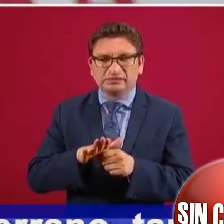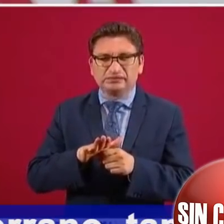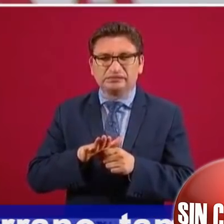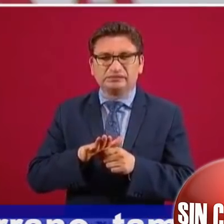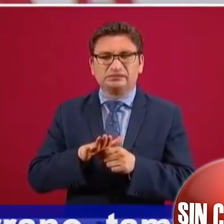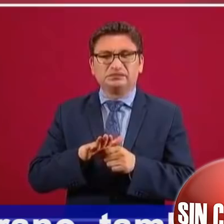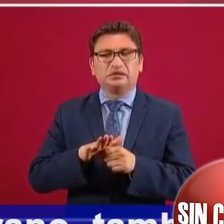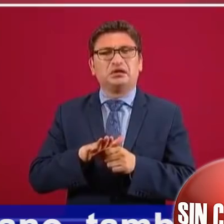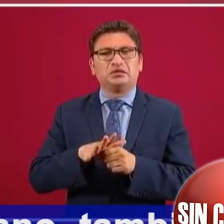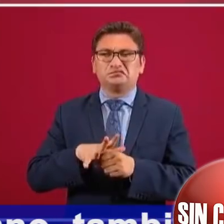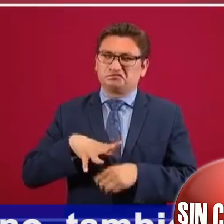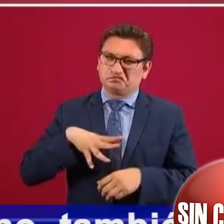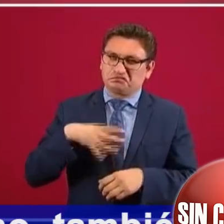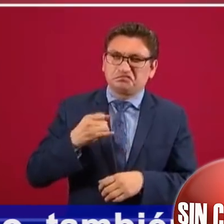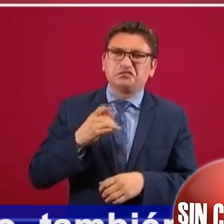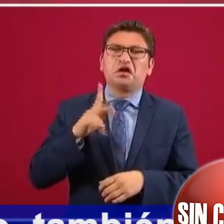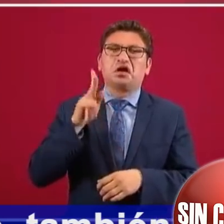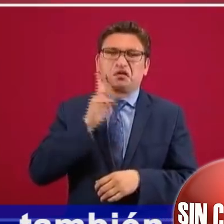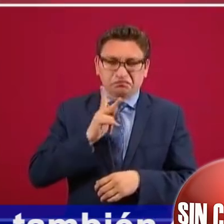lo vamos a intentar.